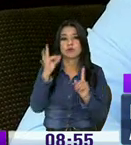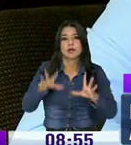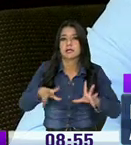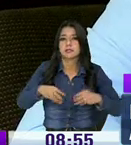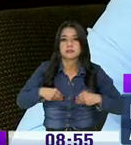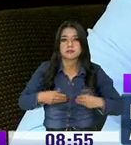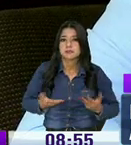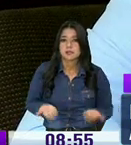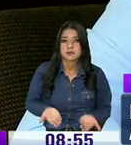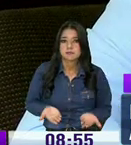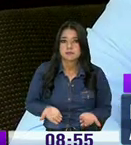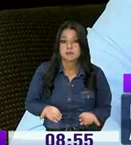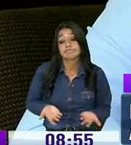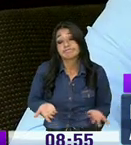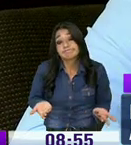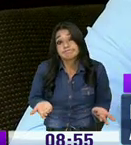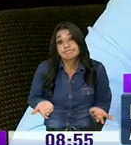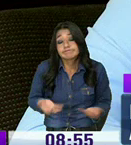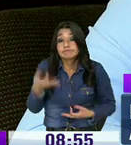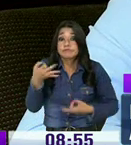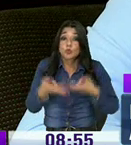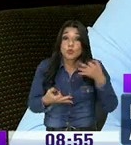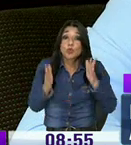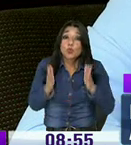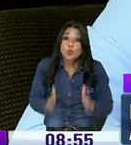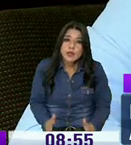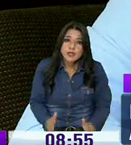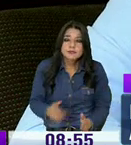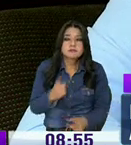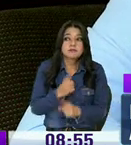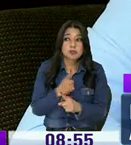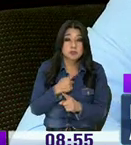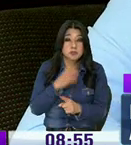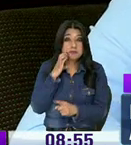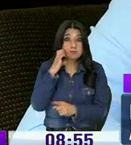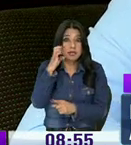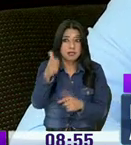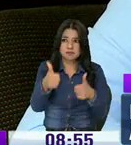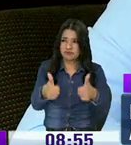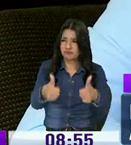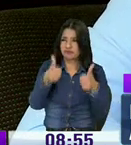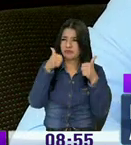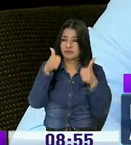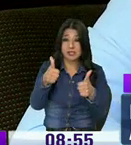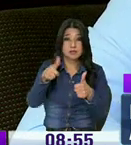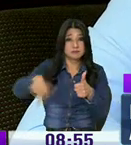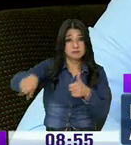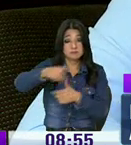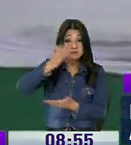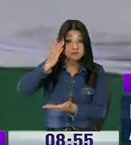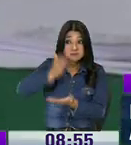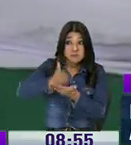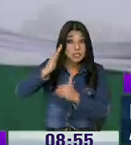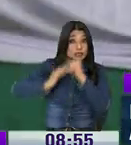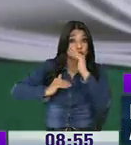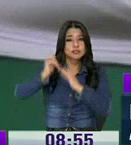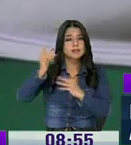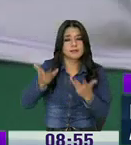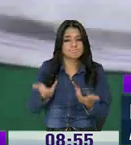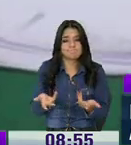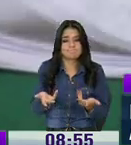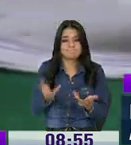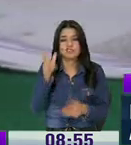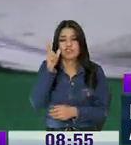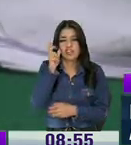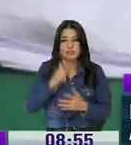ha sido acogido por la doctora Camacho, por lo cual no tengo mayor esperanza en que dicten un auto de sobreseimiento. En Sobornos, que inició